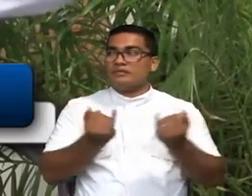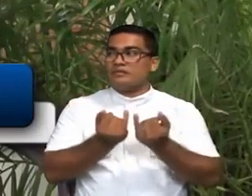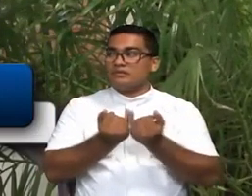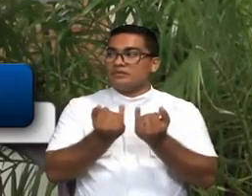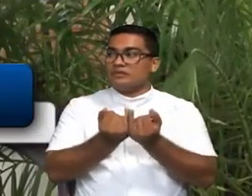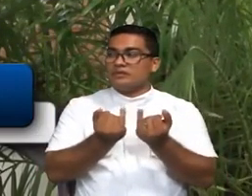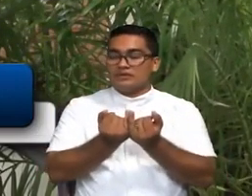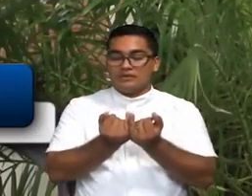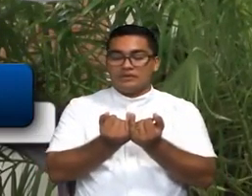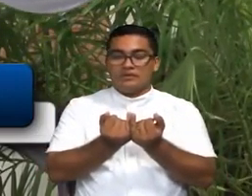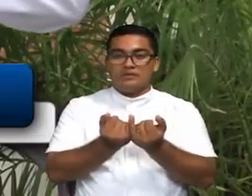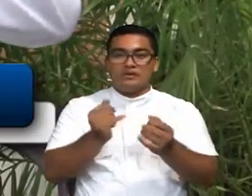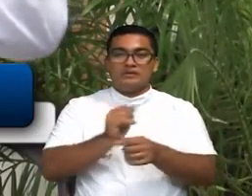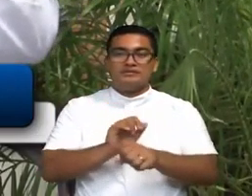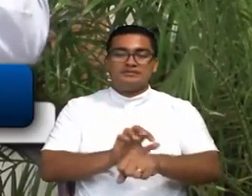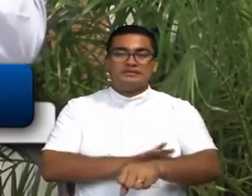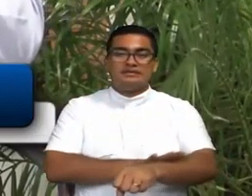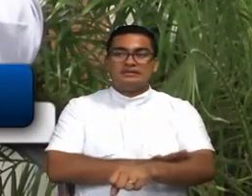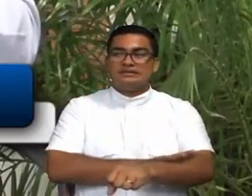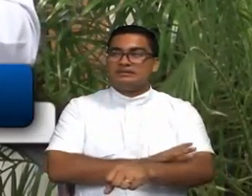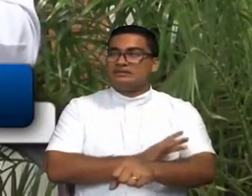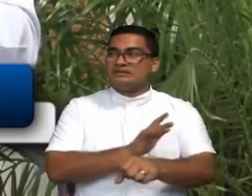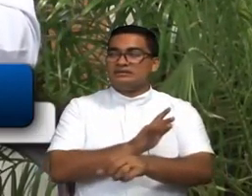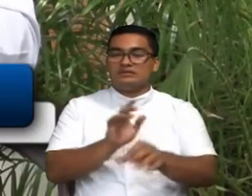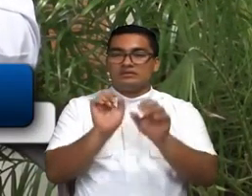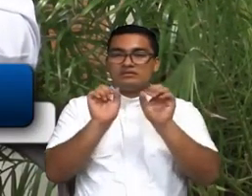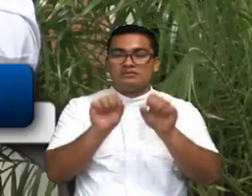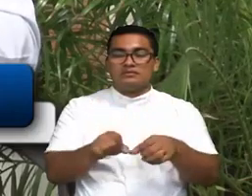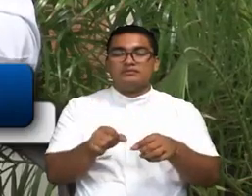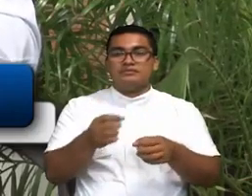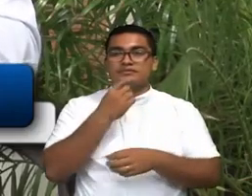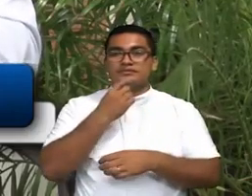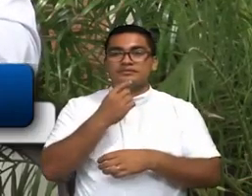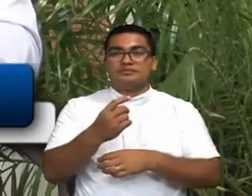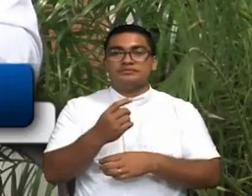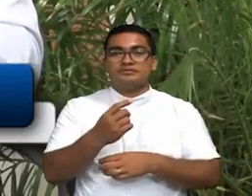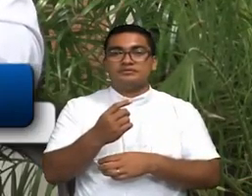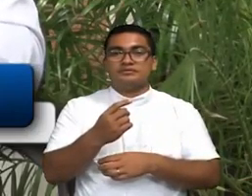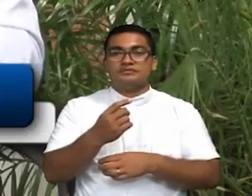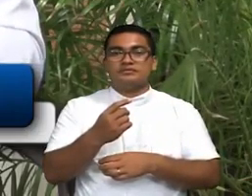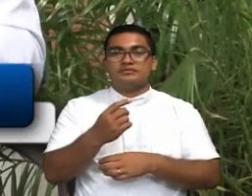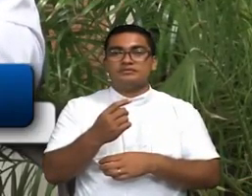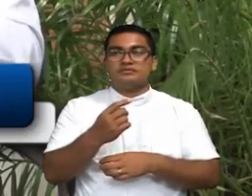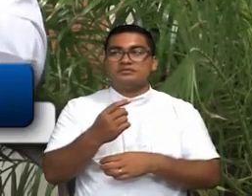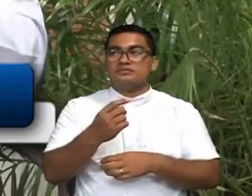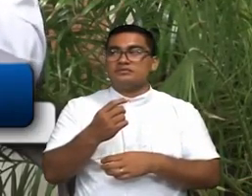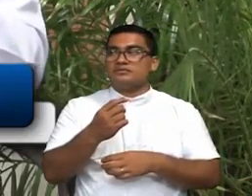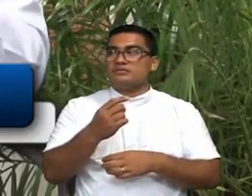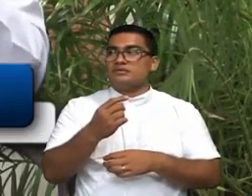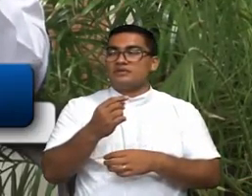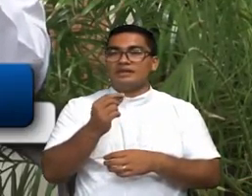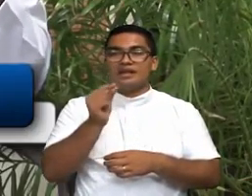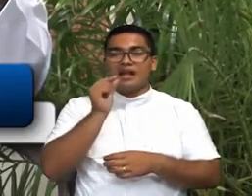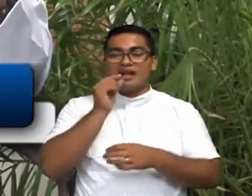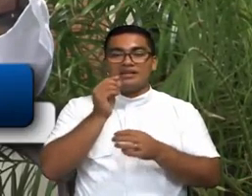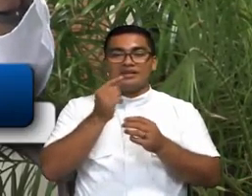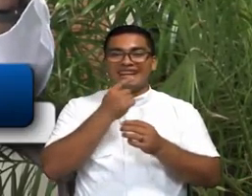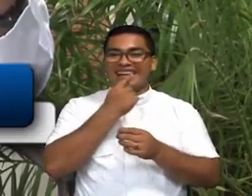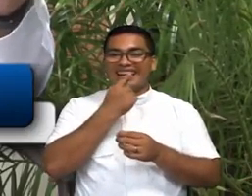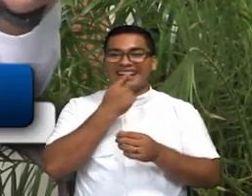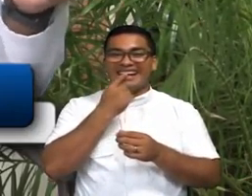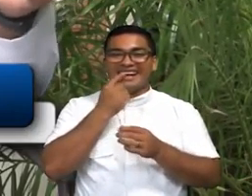aparte de la sensibilidad, se les produce defectos, o sea, que se le van de lado los dientitos. Ahorita el